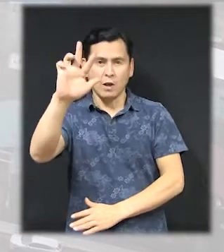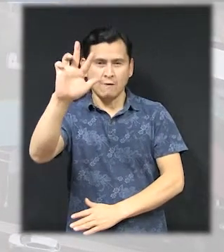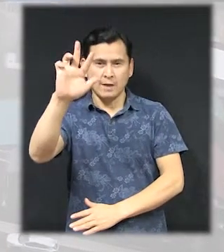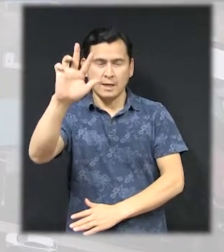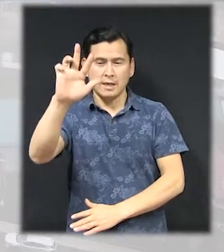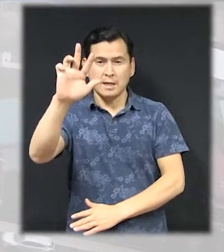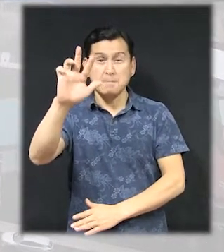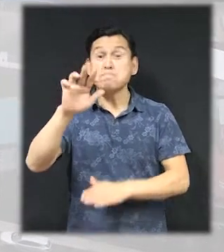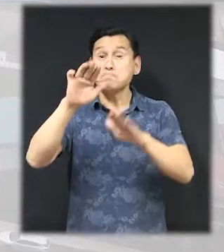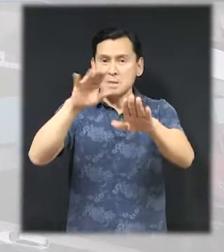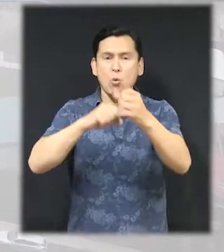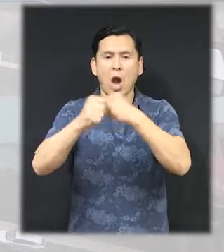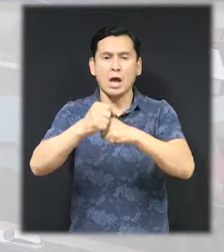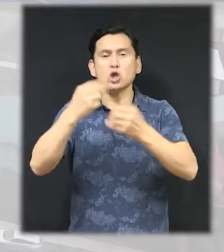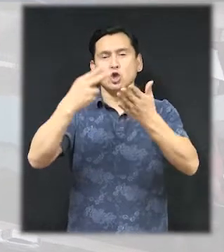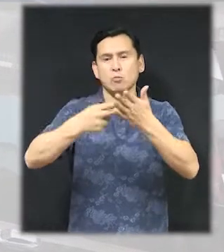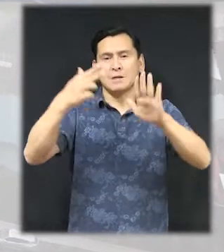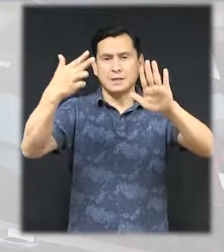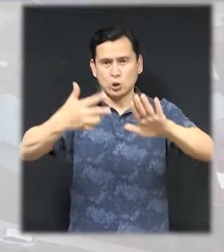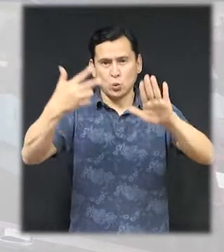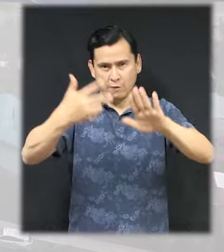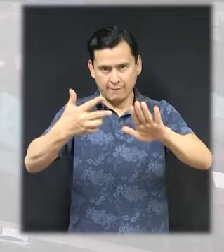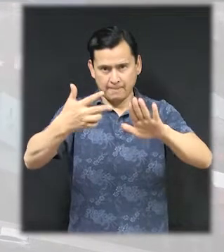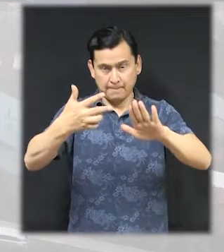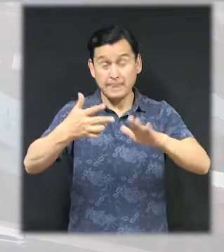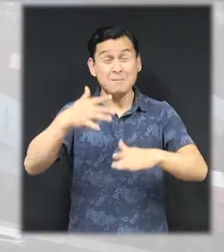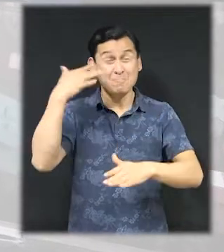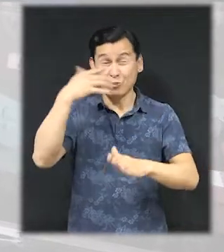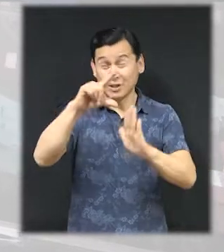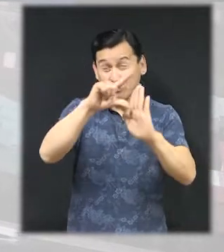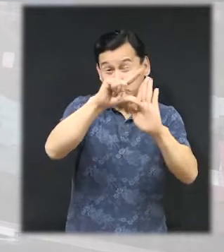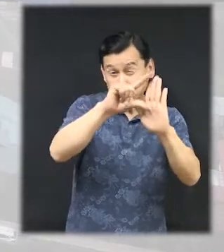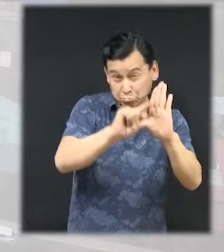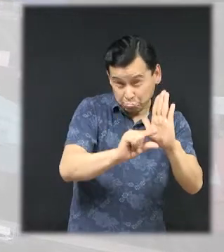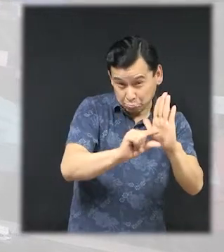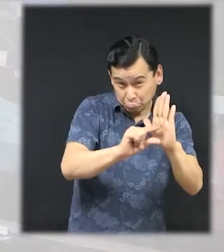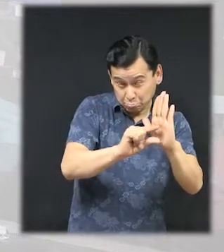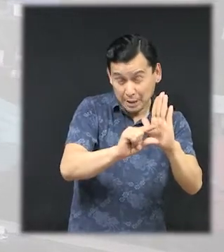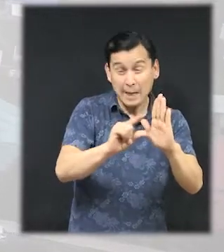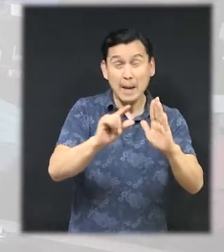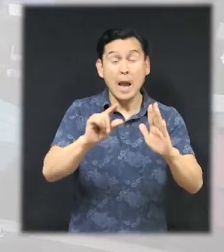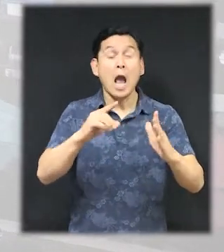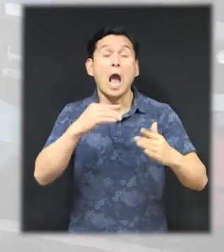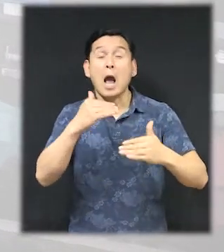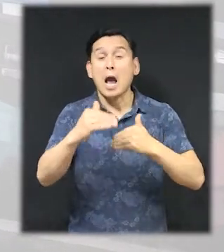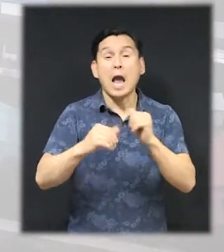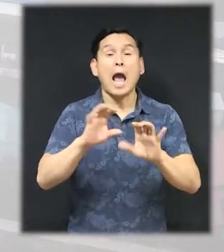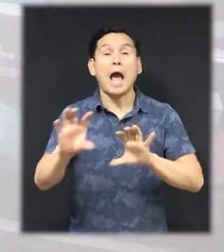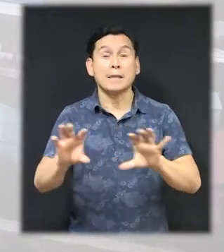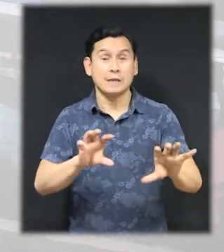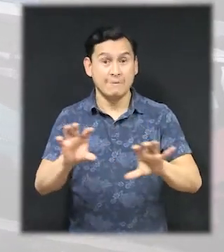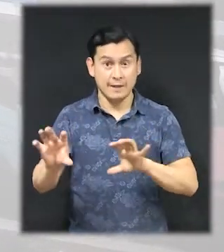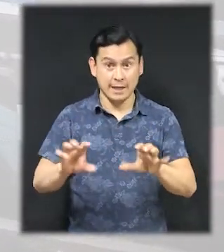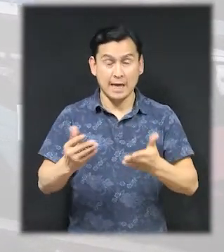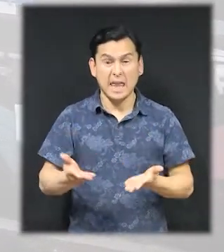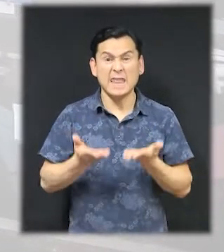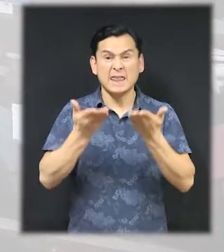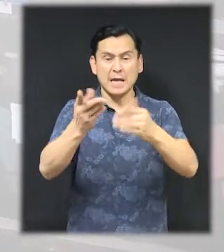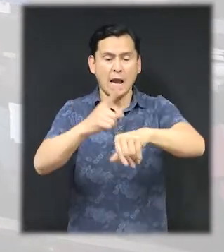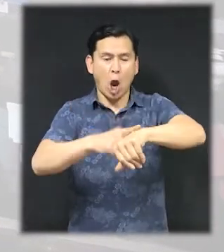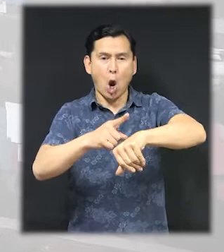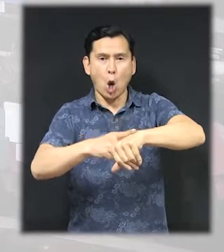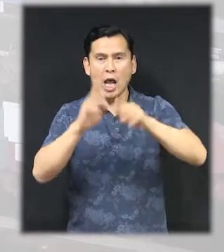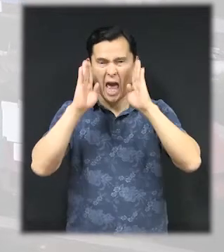55,9% respecto al año 2019. Esta importante baja respecto a la producción o actividad de entrega de